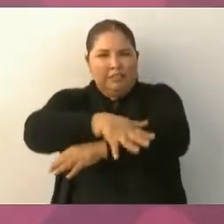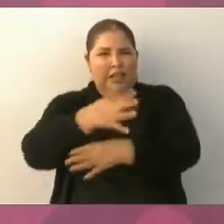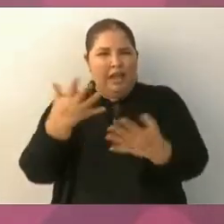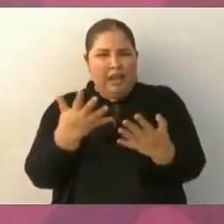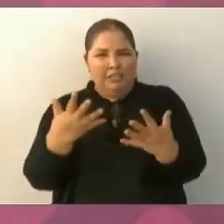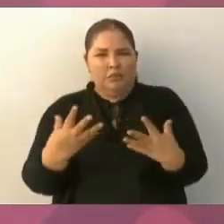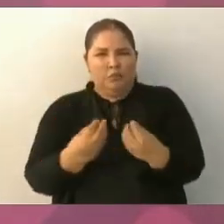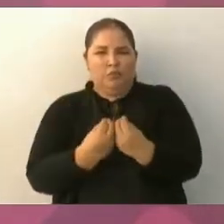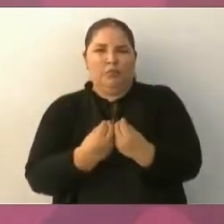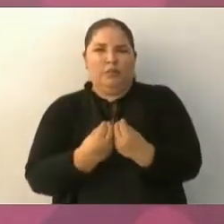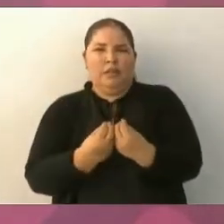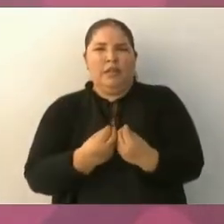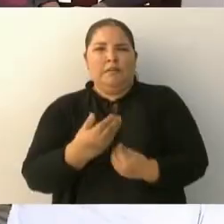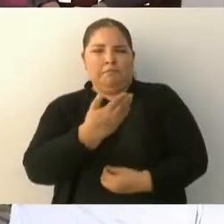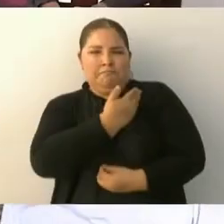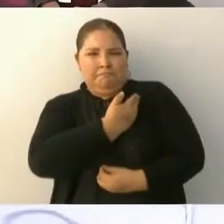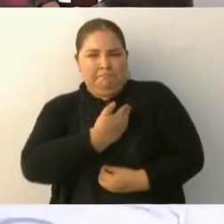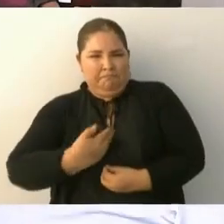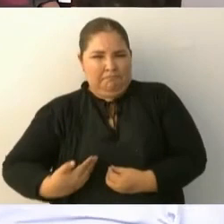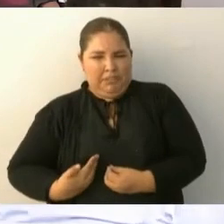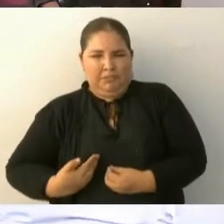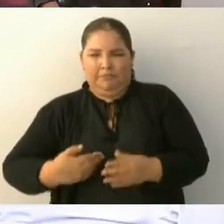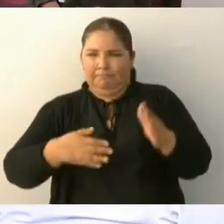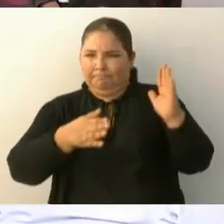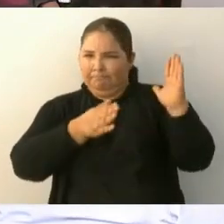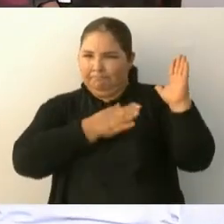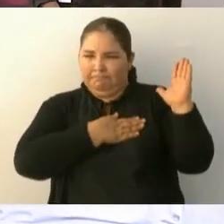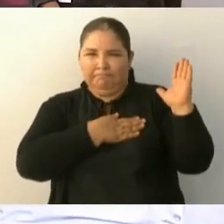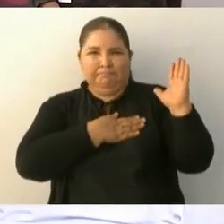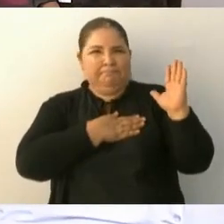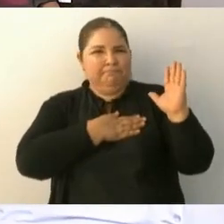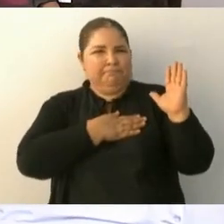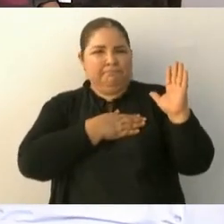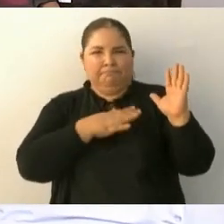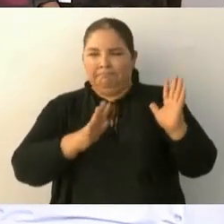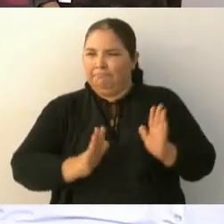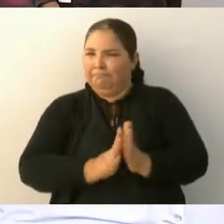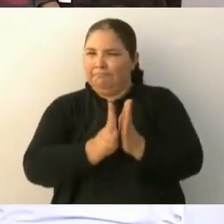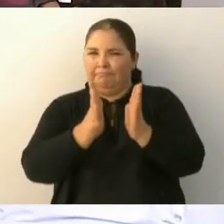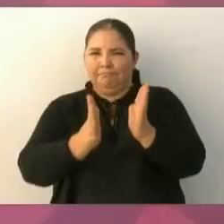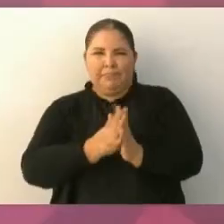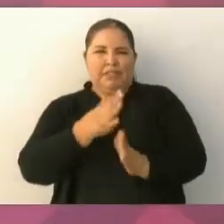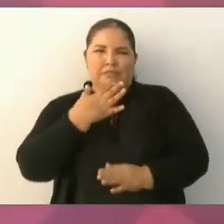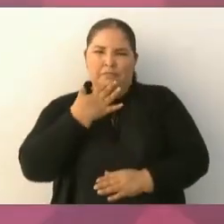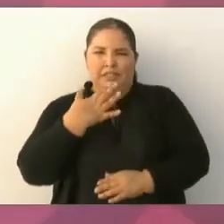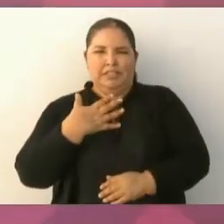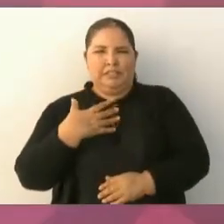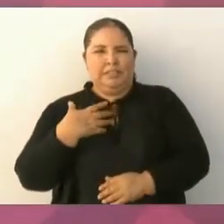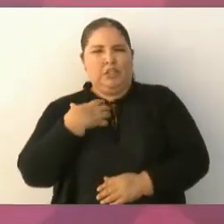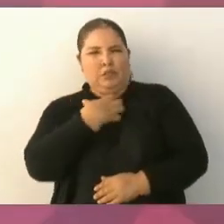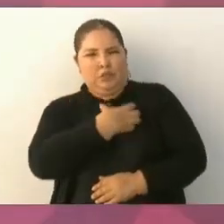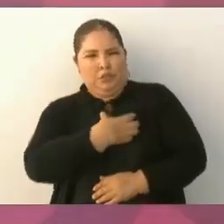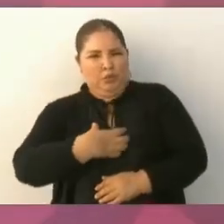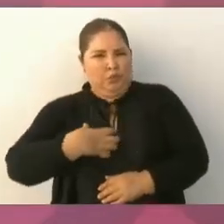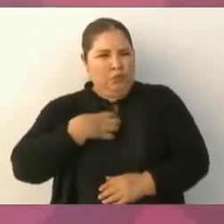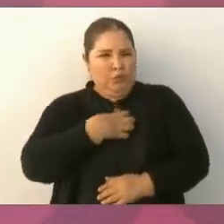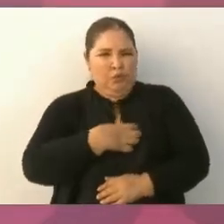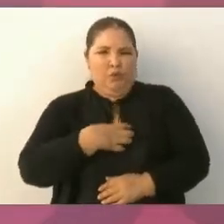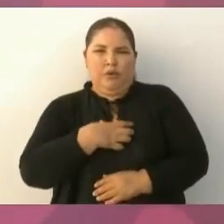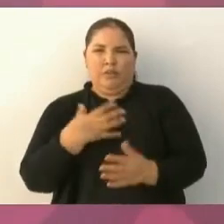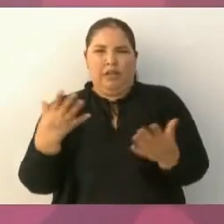señor presidente, nuestro compromiso de participación y nuestra satisfacción, y en especial